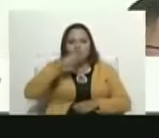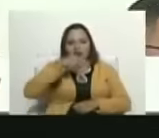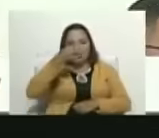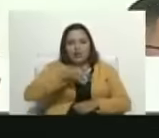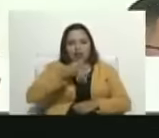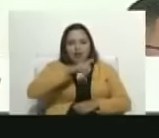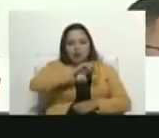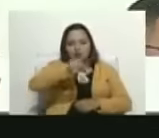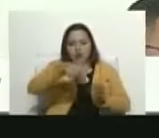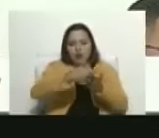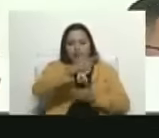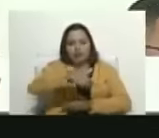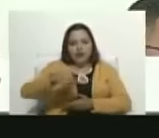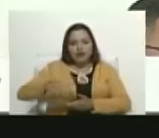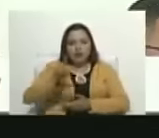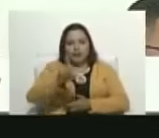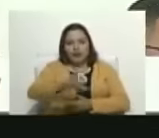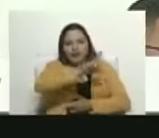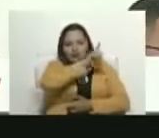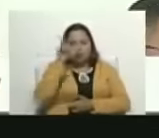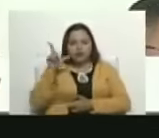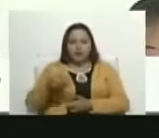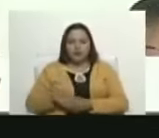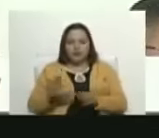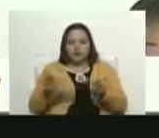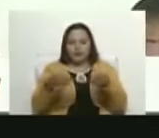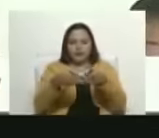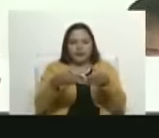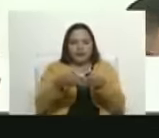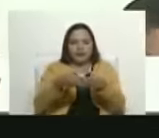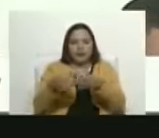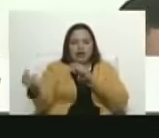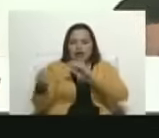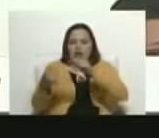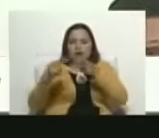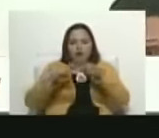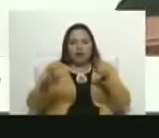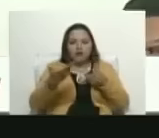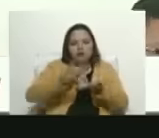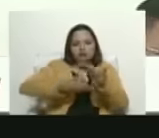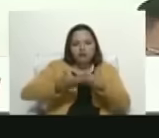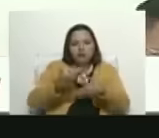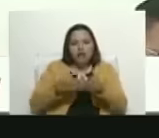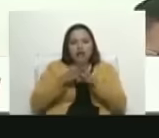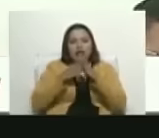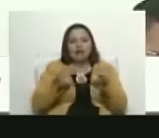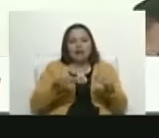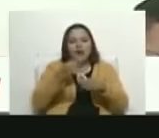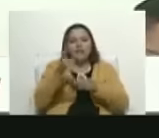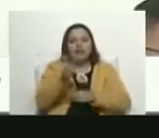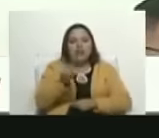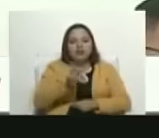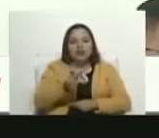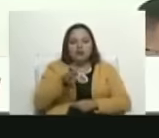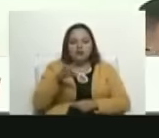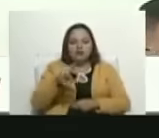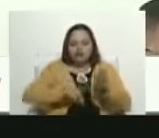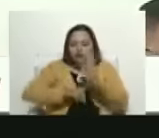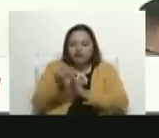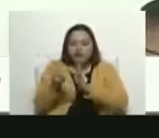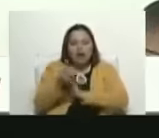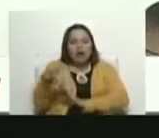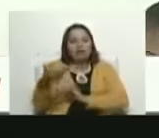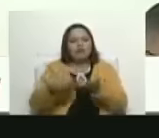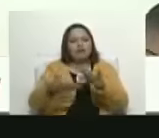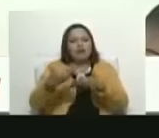partido. La conferencia por el diálogo, la paz y la convivencia se está realizando en todo el territorio nacional. Esto como parte de la diplomacia